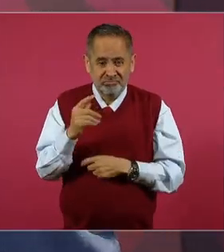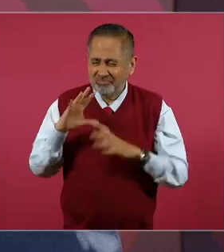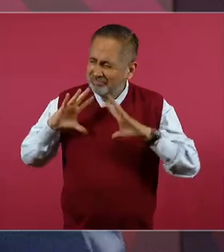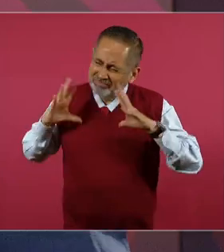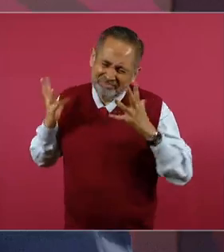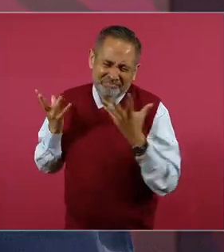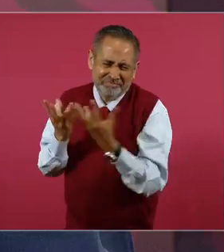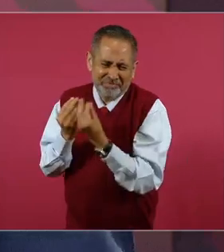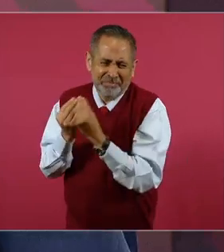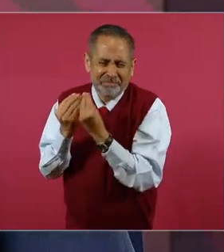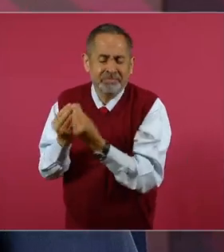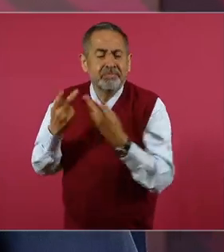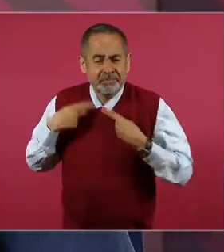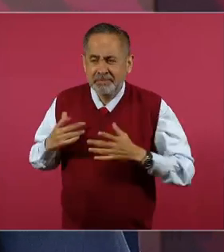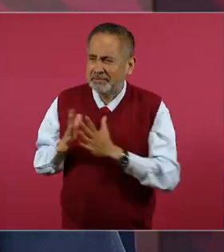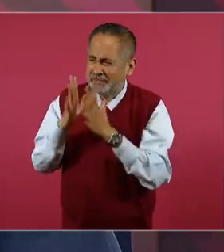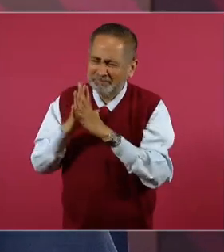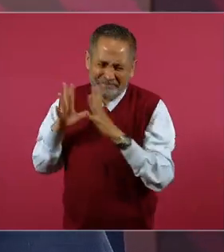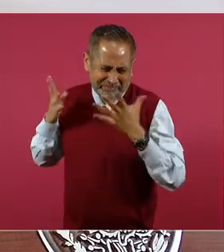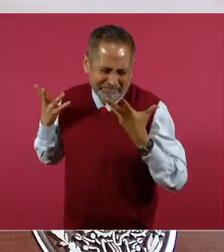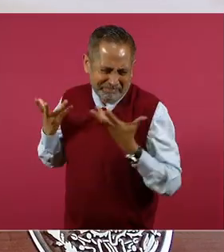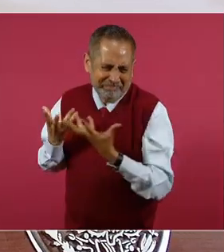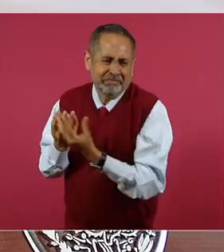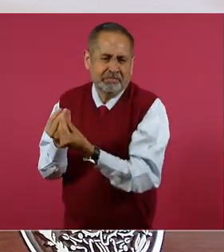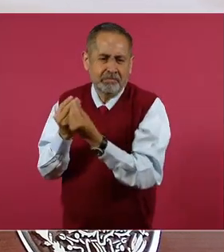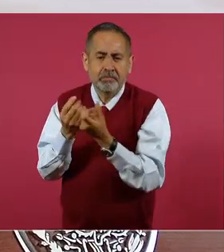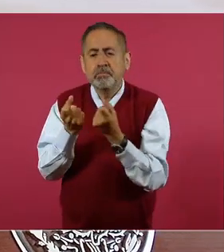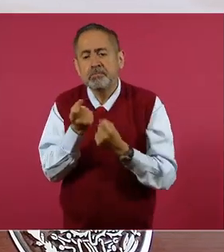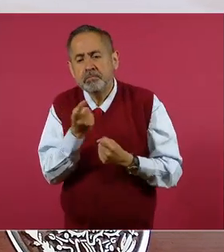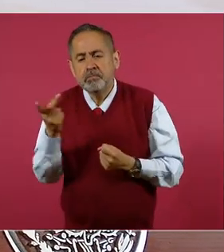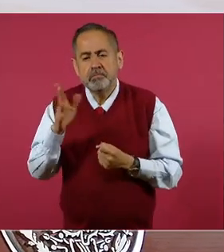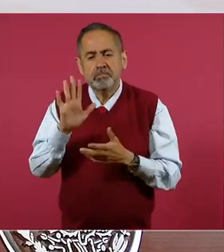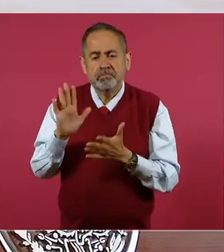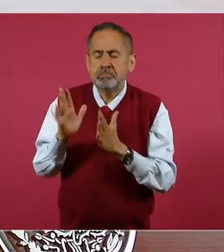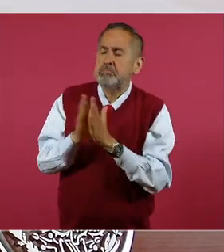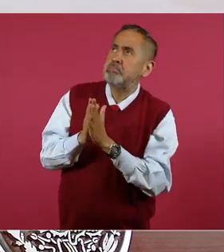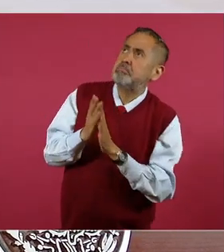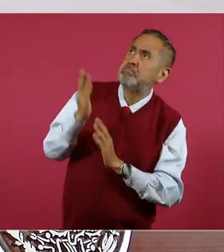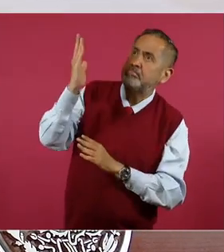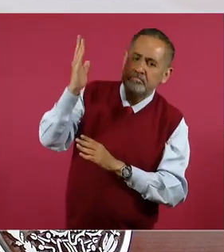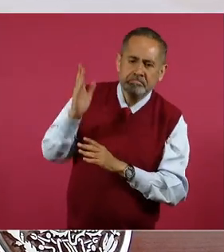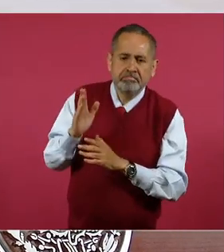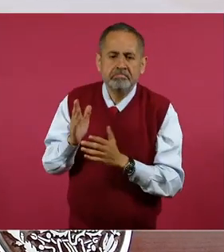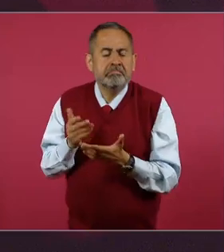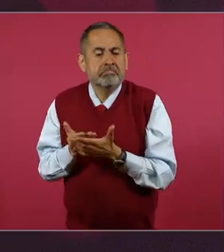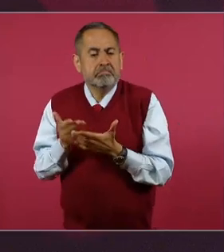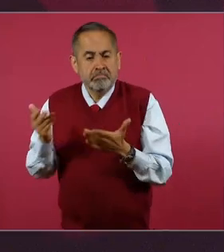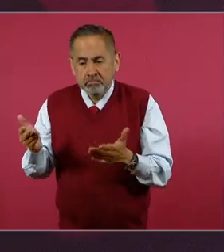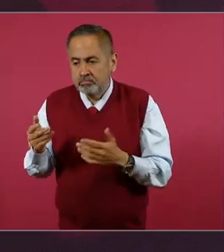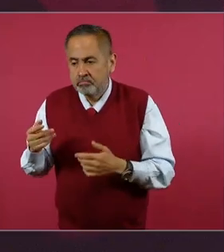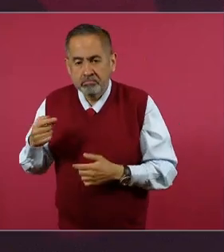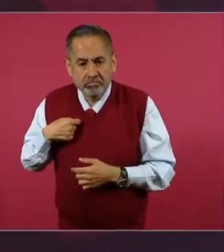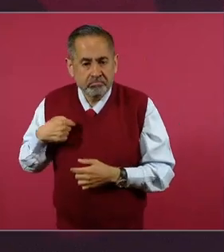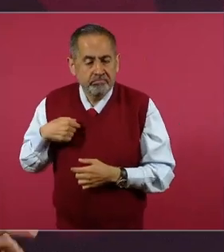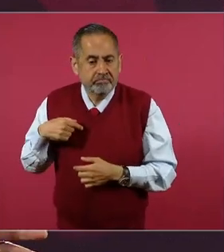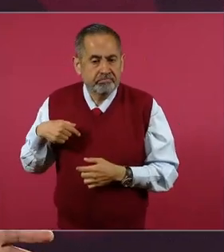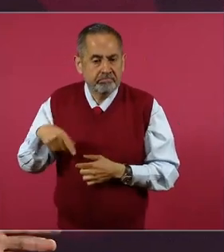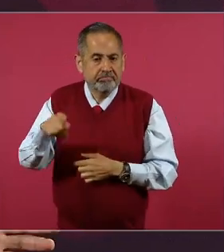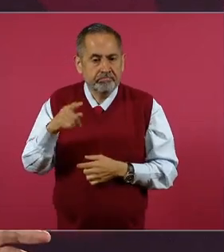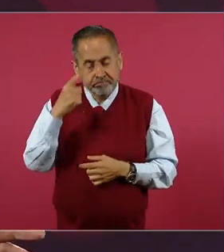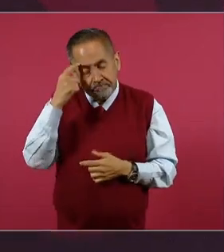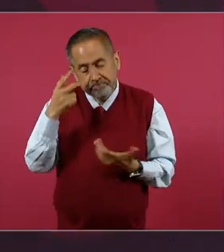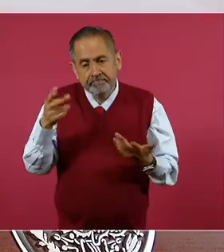Participaron muchos, muchos que ya se nos adelantaron. Ahora firmo libros que